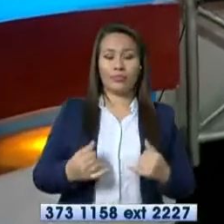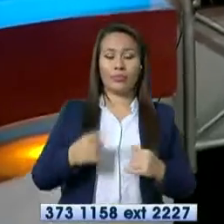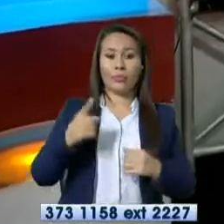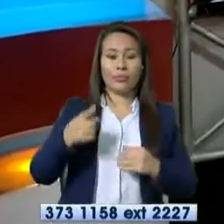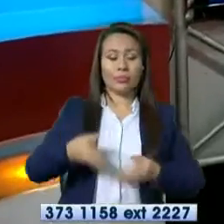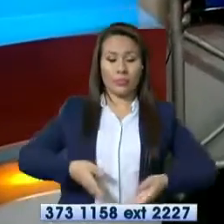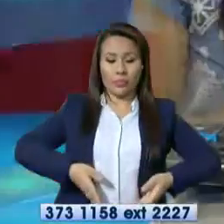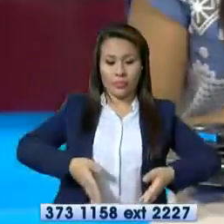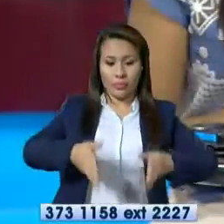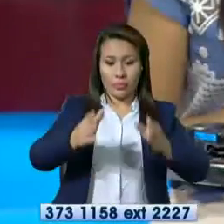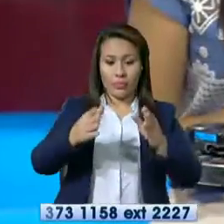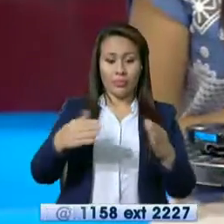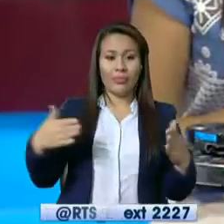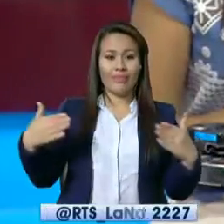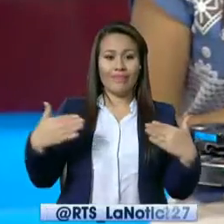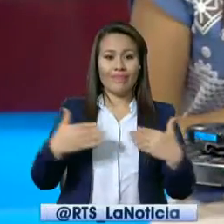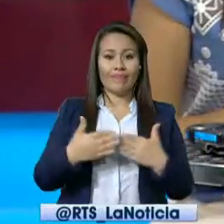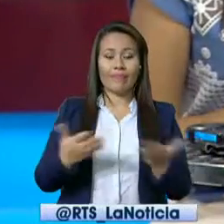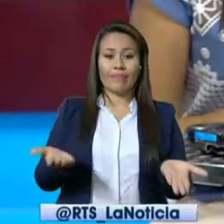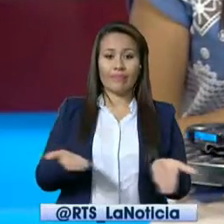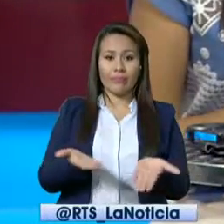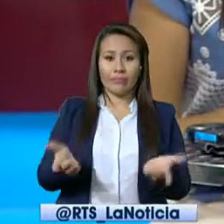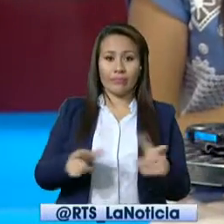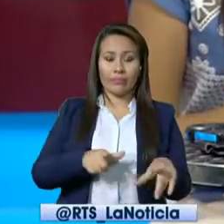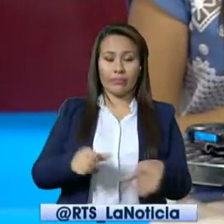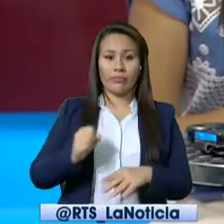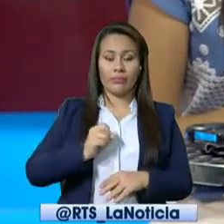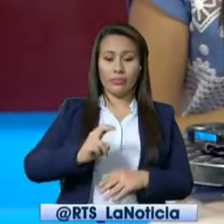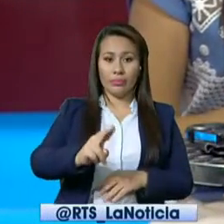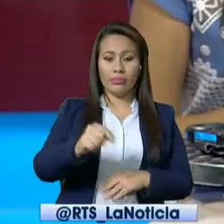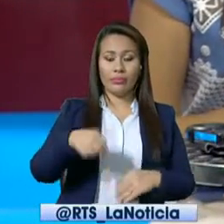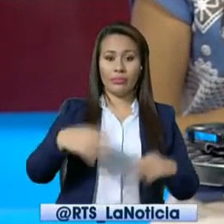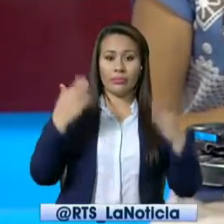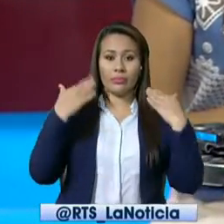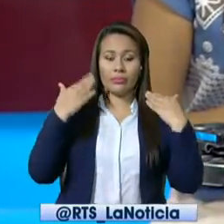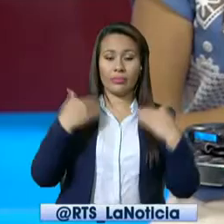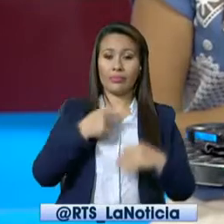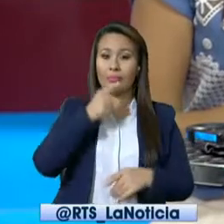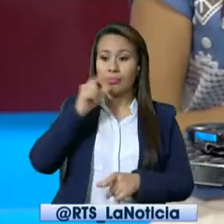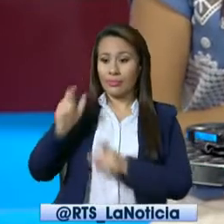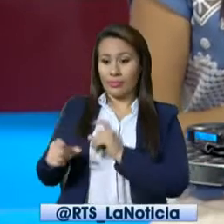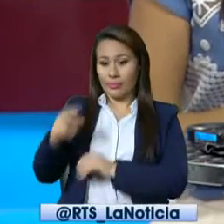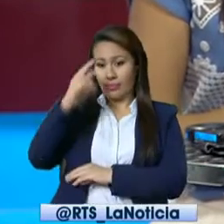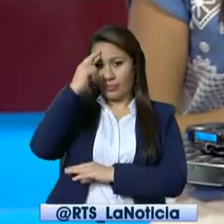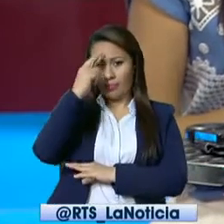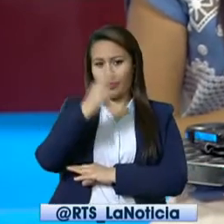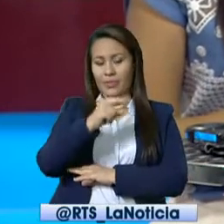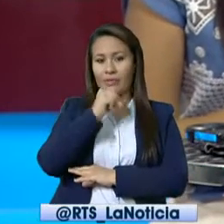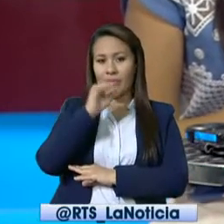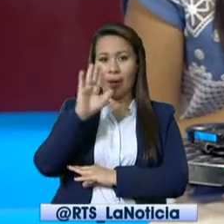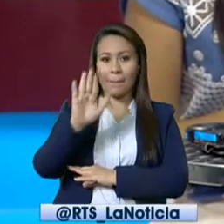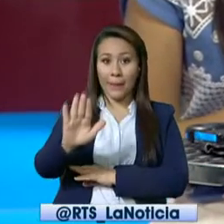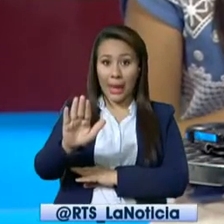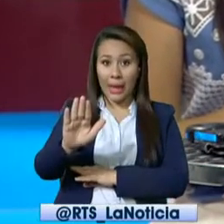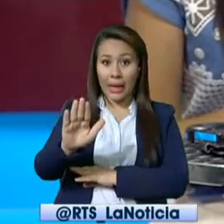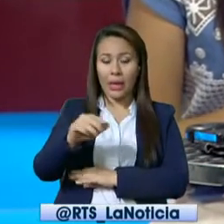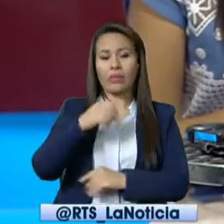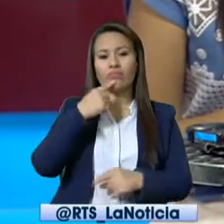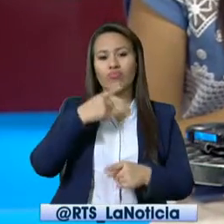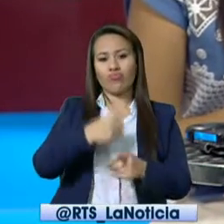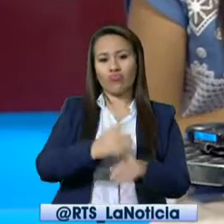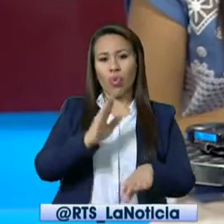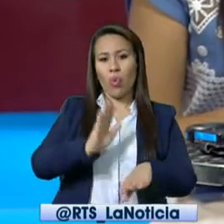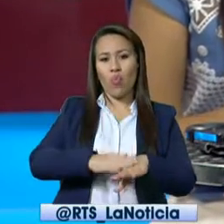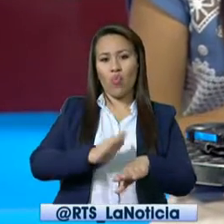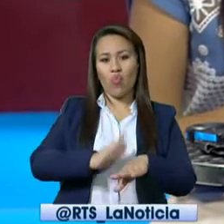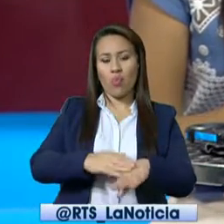Un accidente vial se registró en un sector del suroeste de Guayaquil. Testigos del hecho aseguran que el irrespeto a una de las señales de tránsito ocasionó el percance